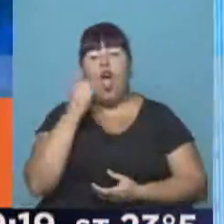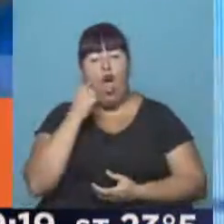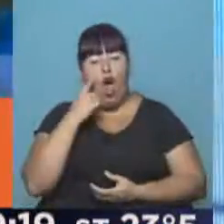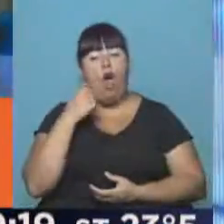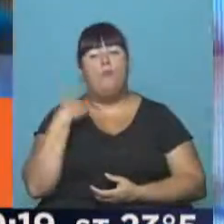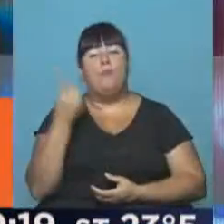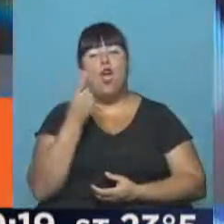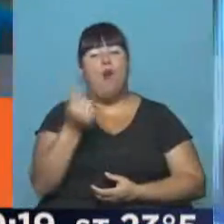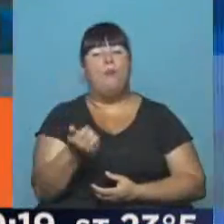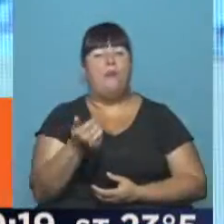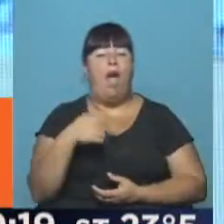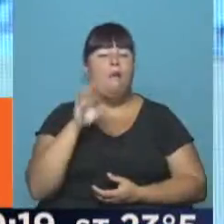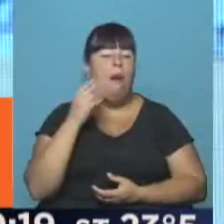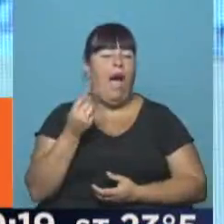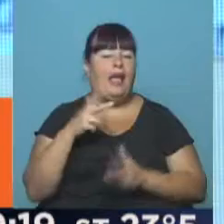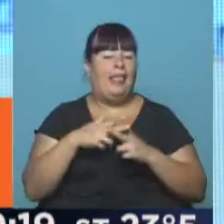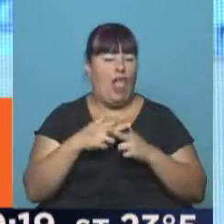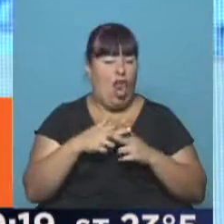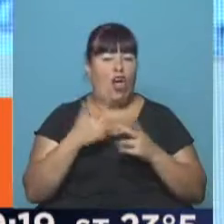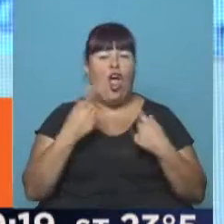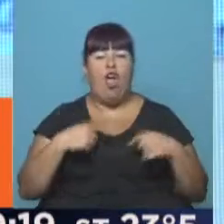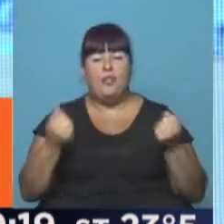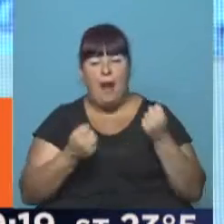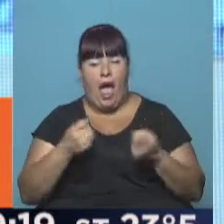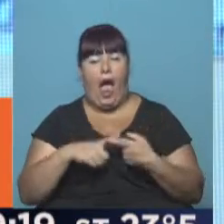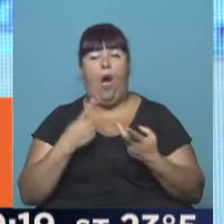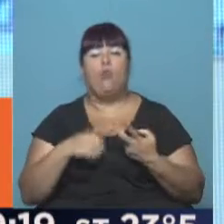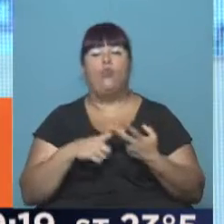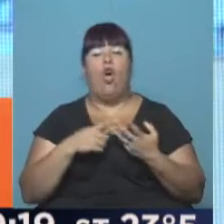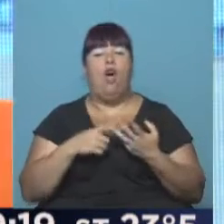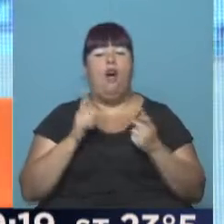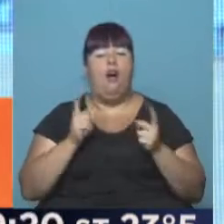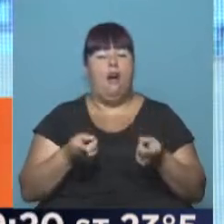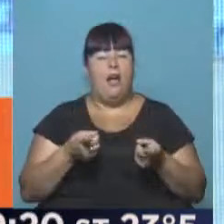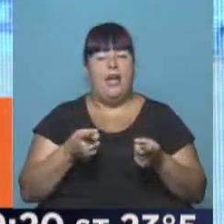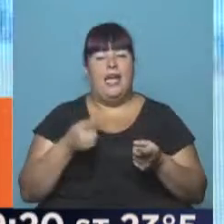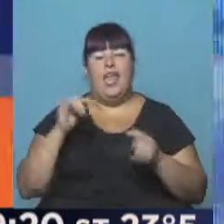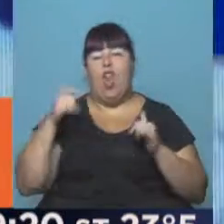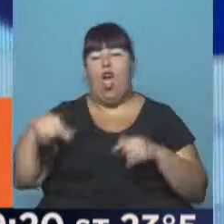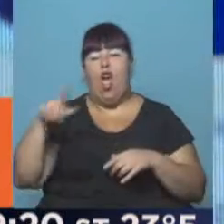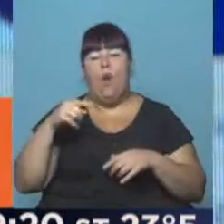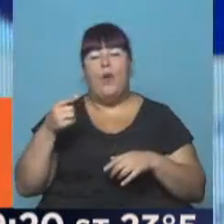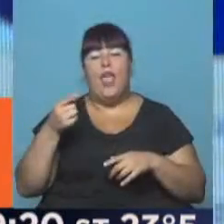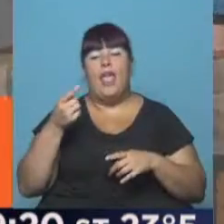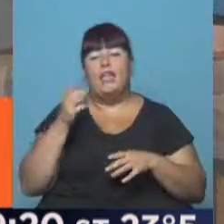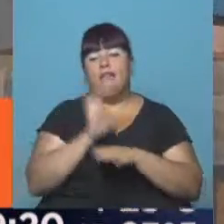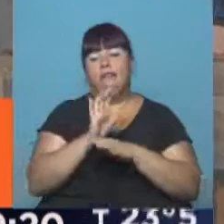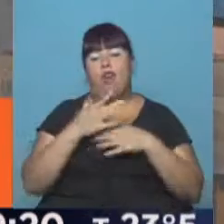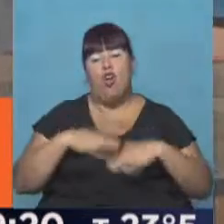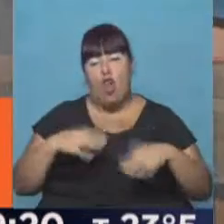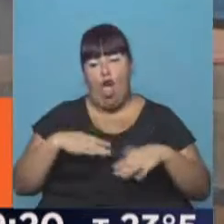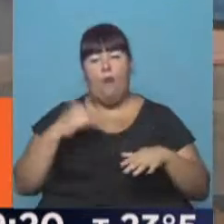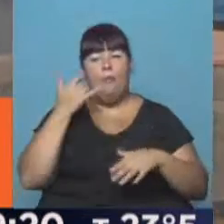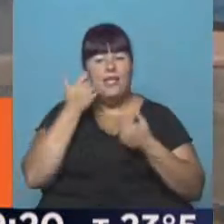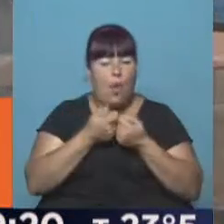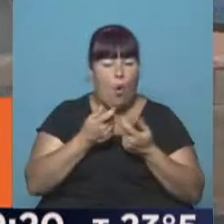compramos tecnologías accesorios para autos los millennials compran básicamente indumentaria